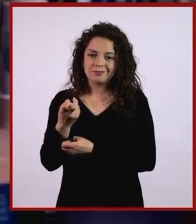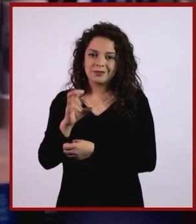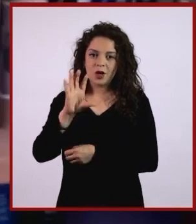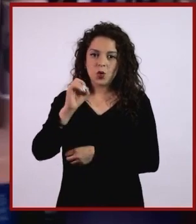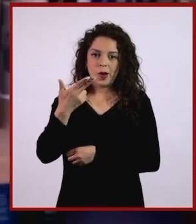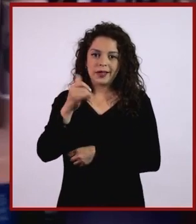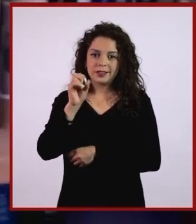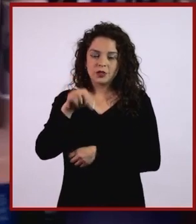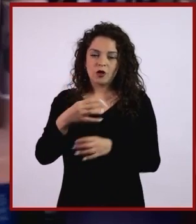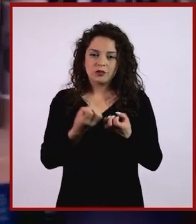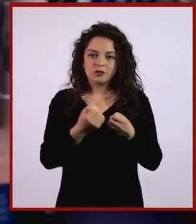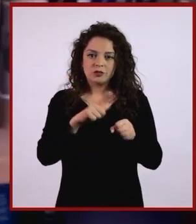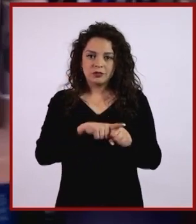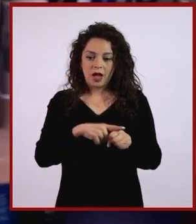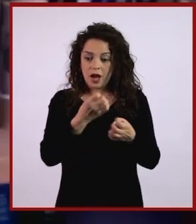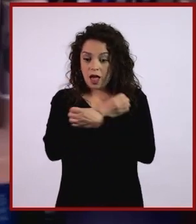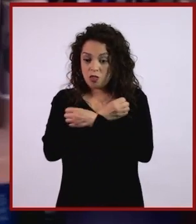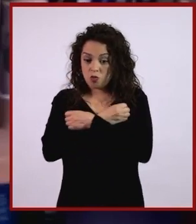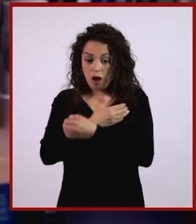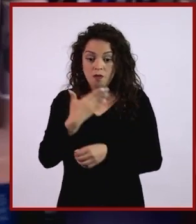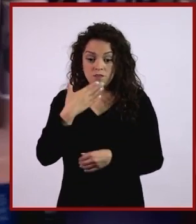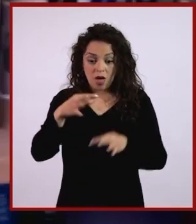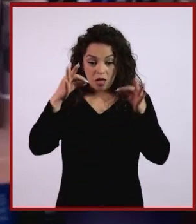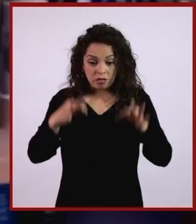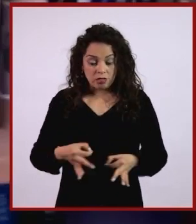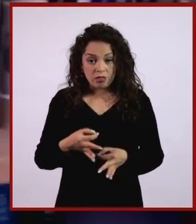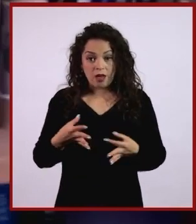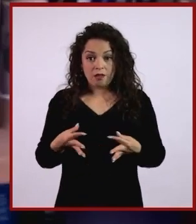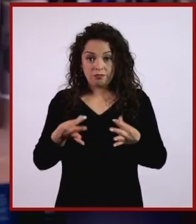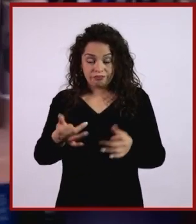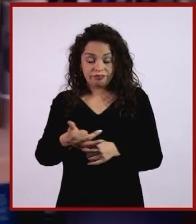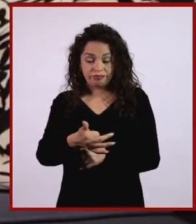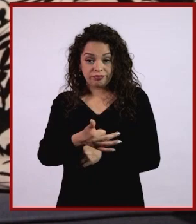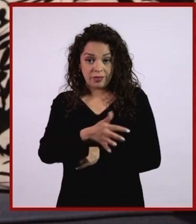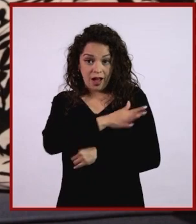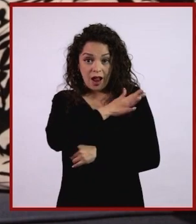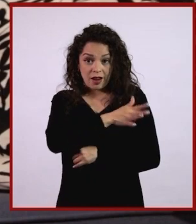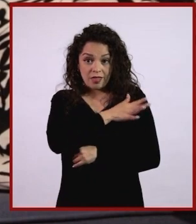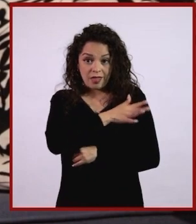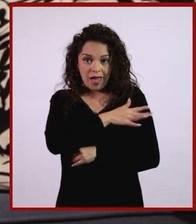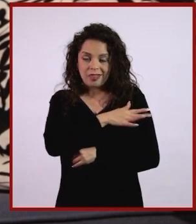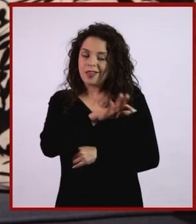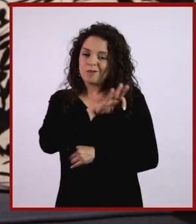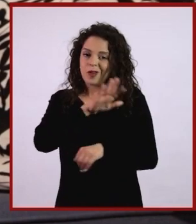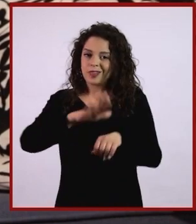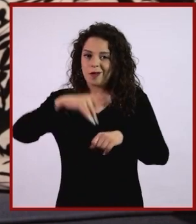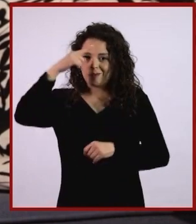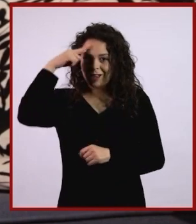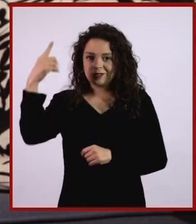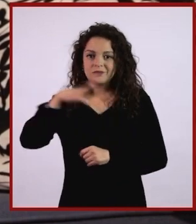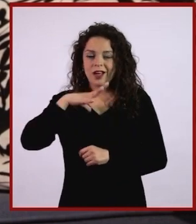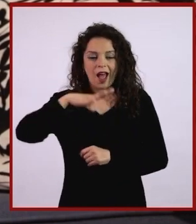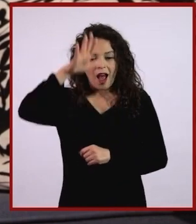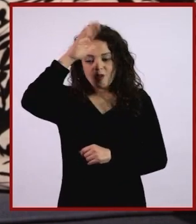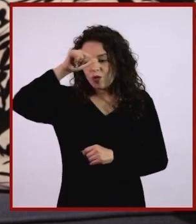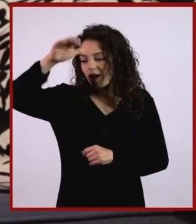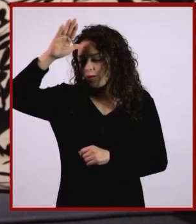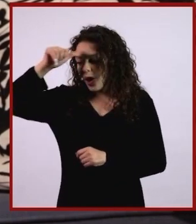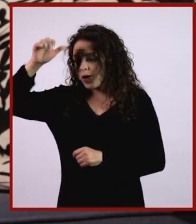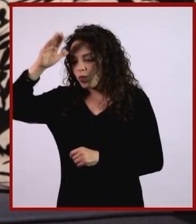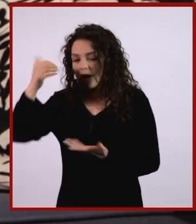social. Una educación generalizada de buena calidad, desde luego que pues, nos podrá, será más fácil que construyamos acuerdos a partir de